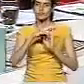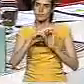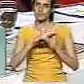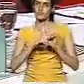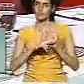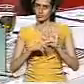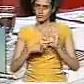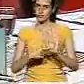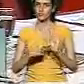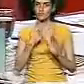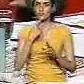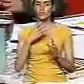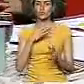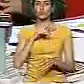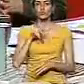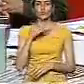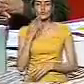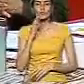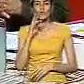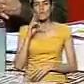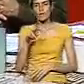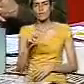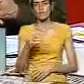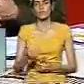pero estamos abiertos para el debate.